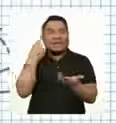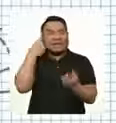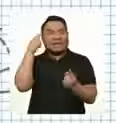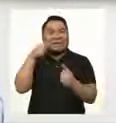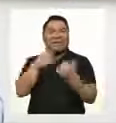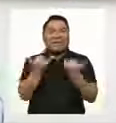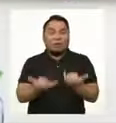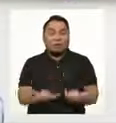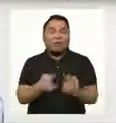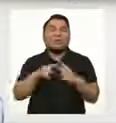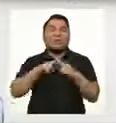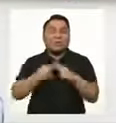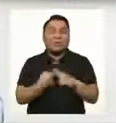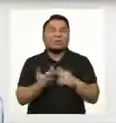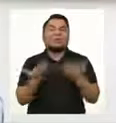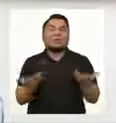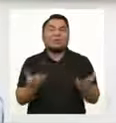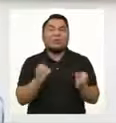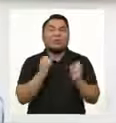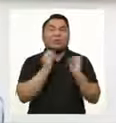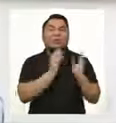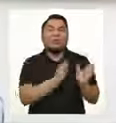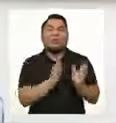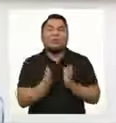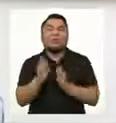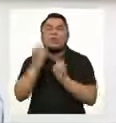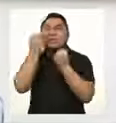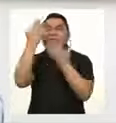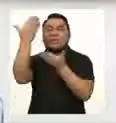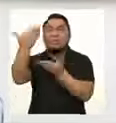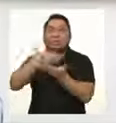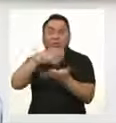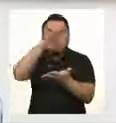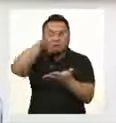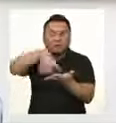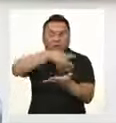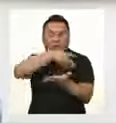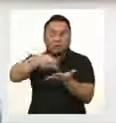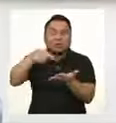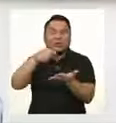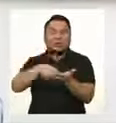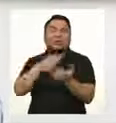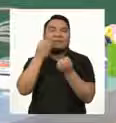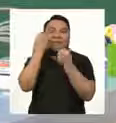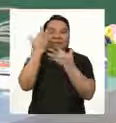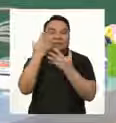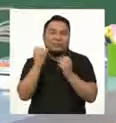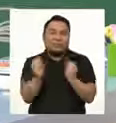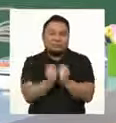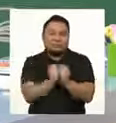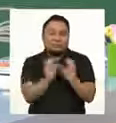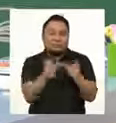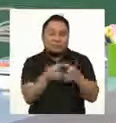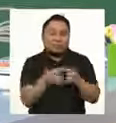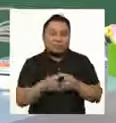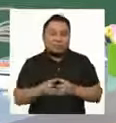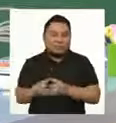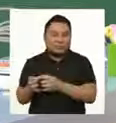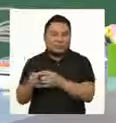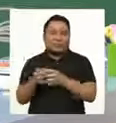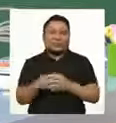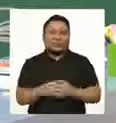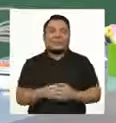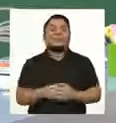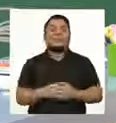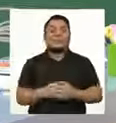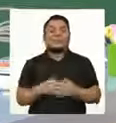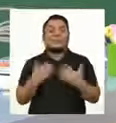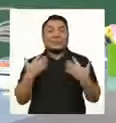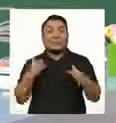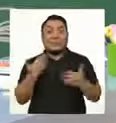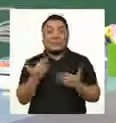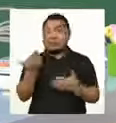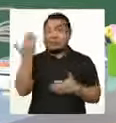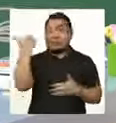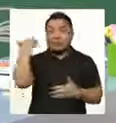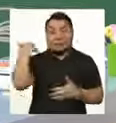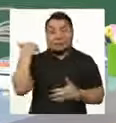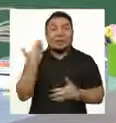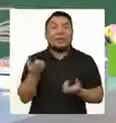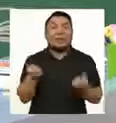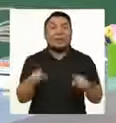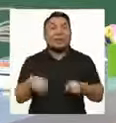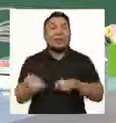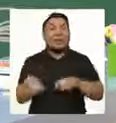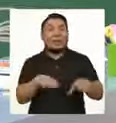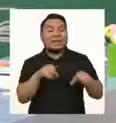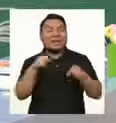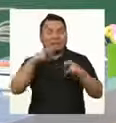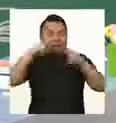del día de hoy, que es organizar los datos en tablas de frecuencias para datos no agrupados. Así es, ya en programas anteriores, cuando